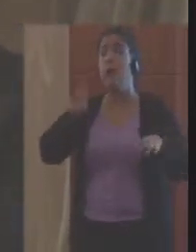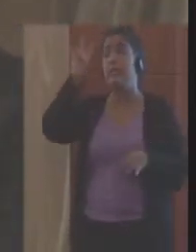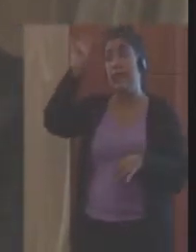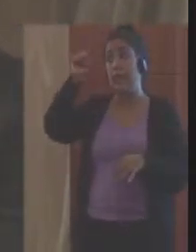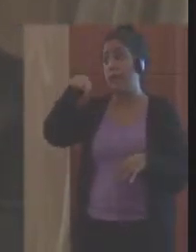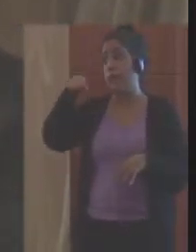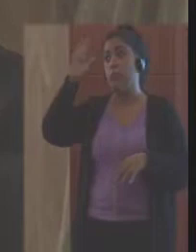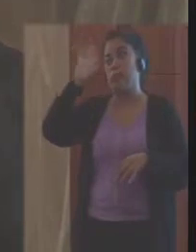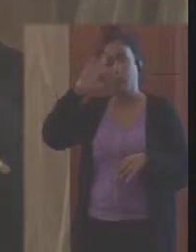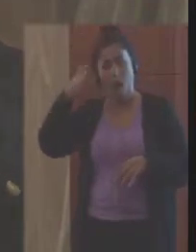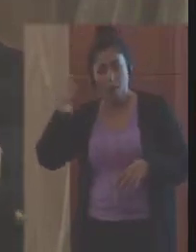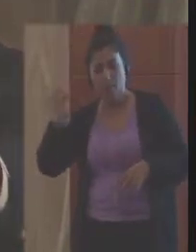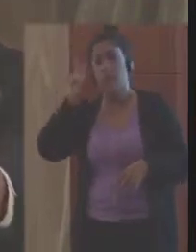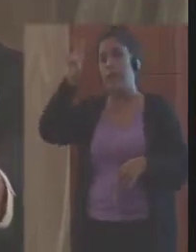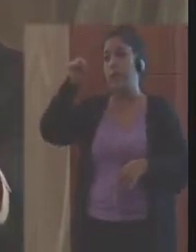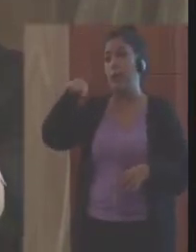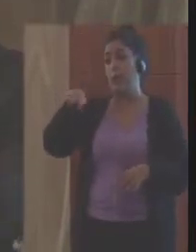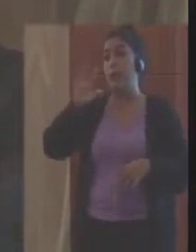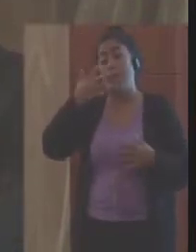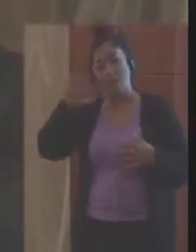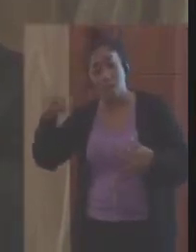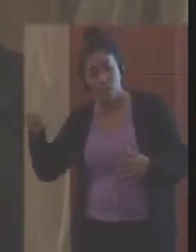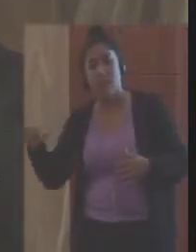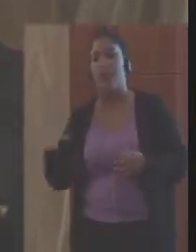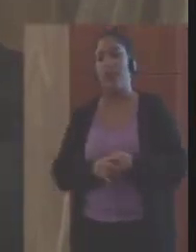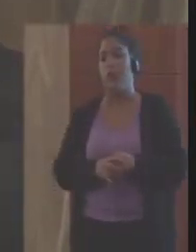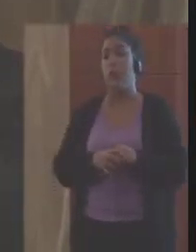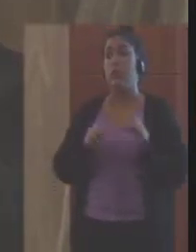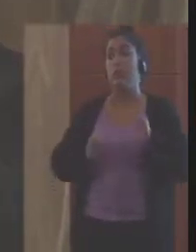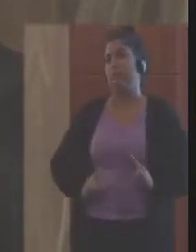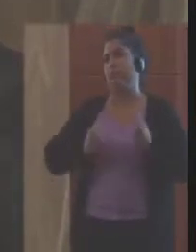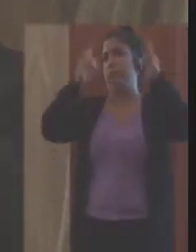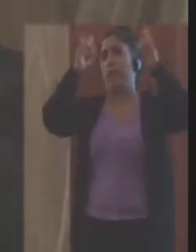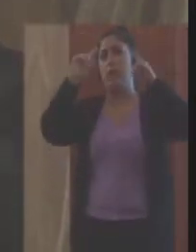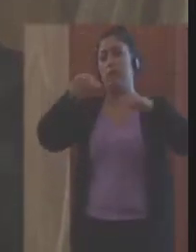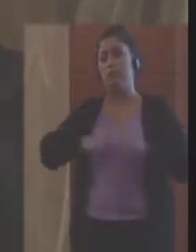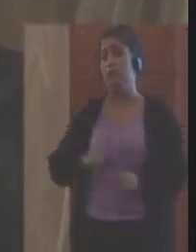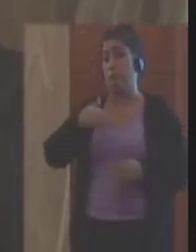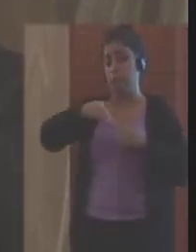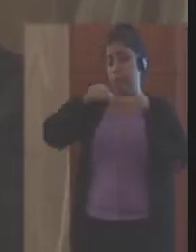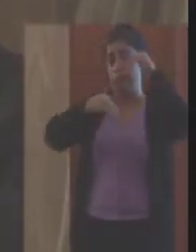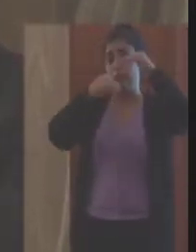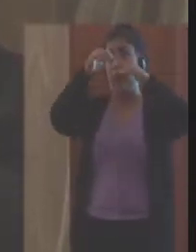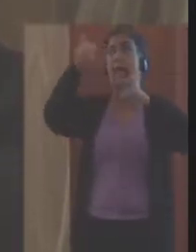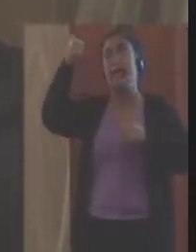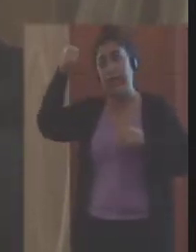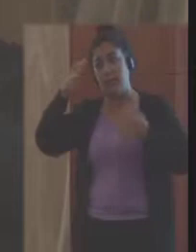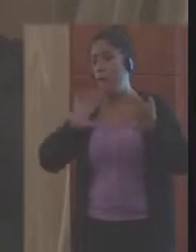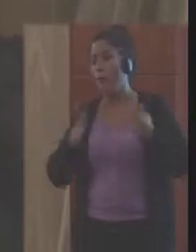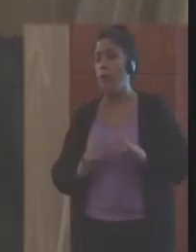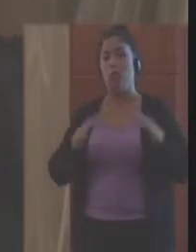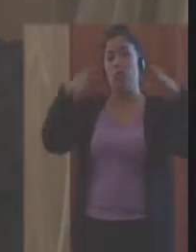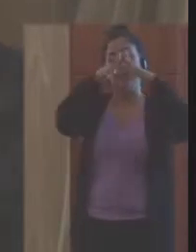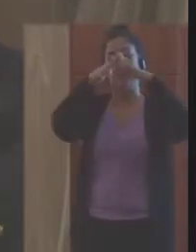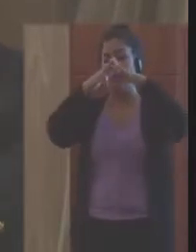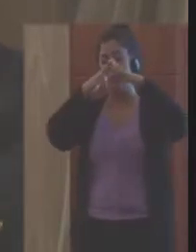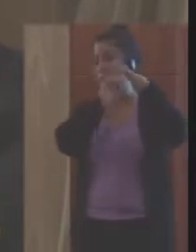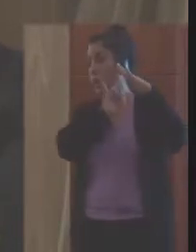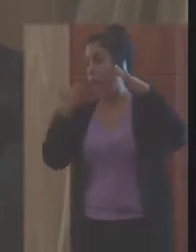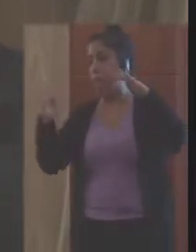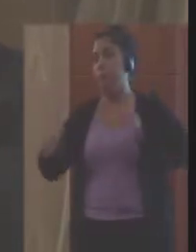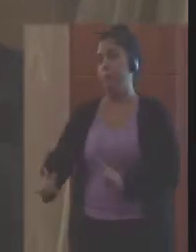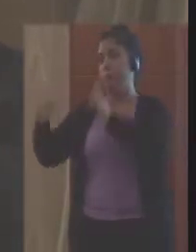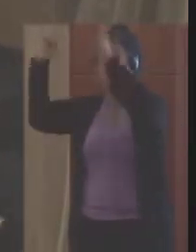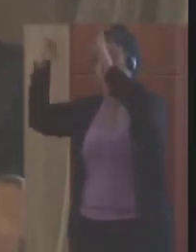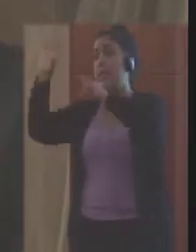dependiendo de la different altura specification del than a edificio. dwelling Entonces, un house. edificio de 10 But pisos each tendrá una one diferente has especificación que una specification casa, based on the pero hay international